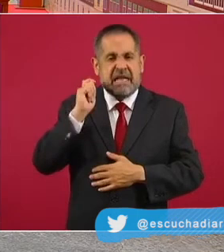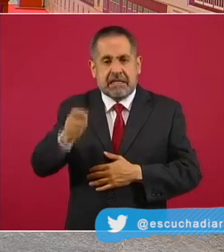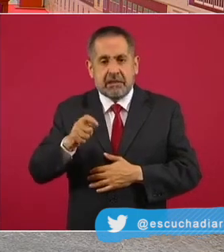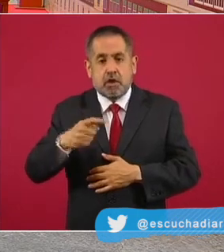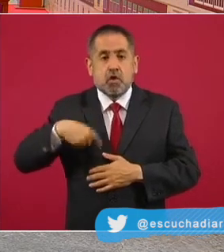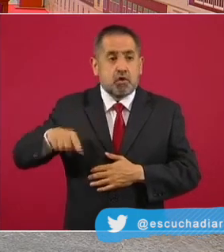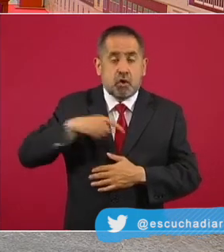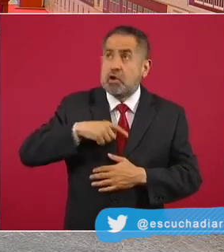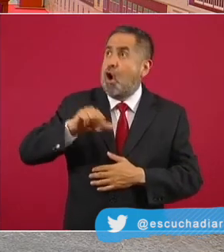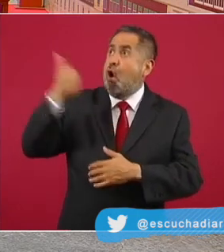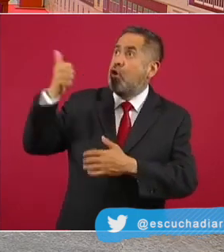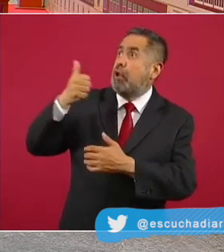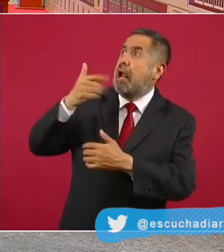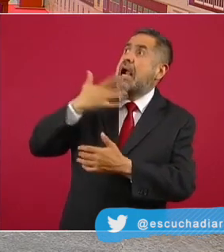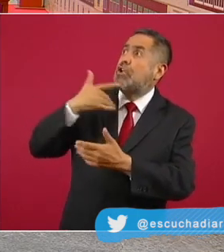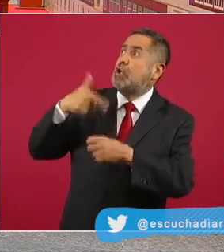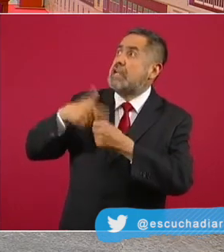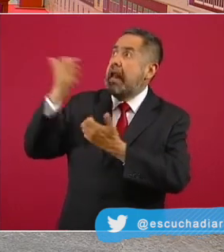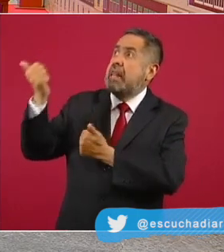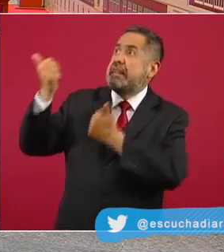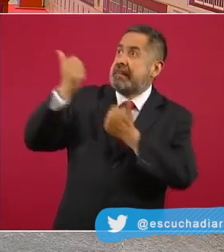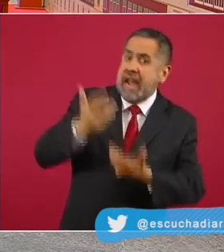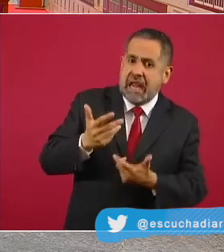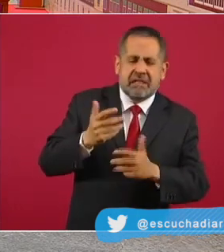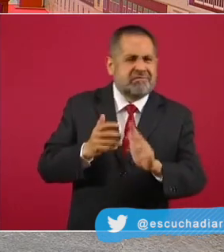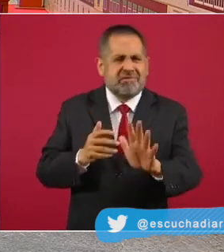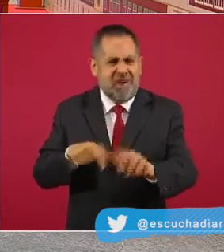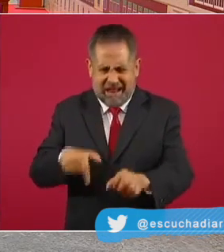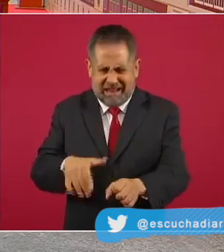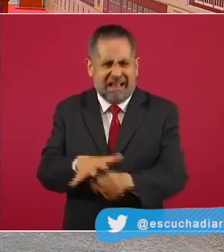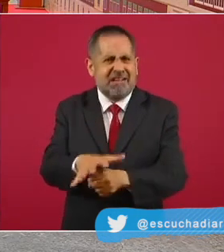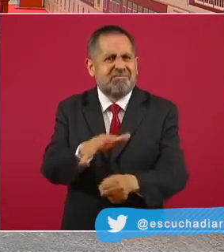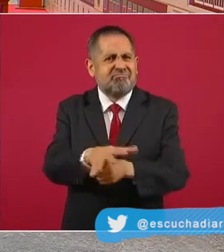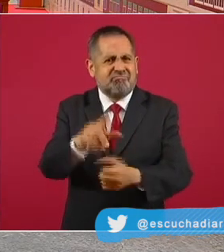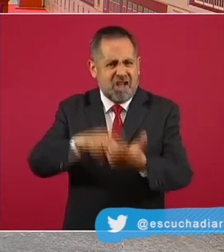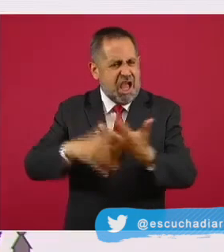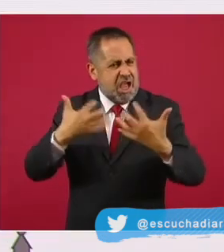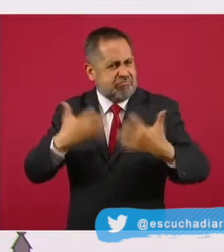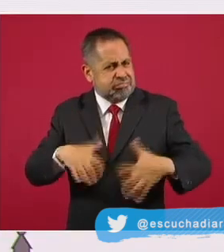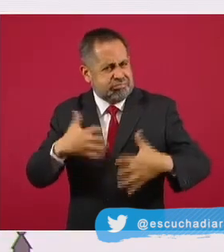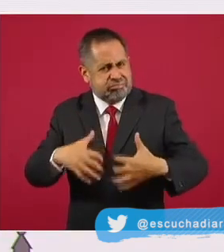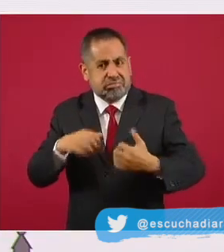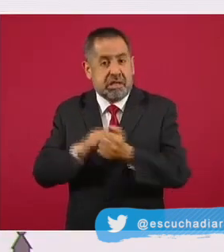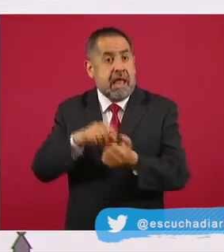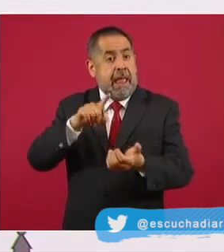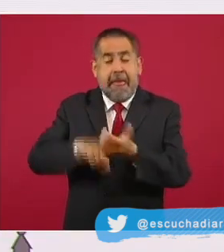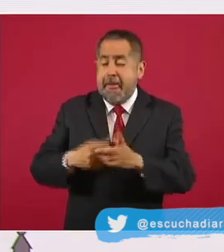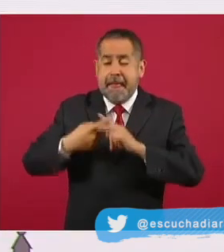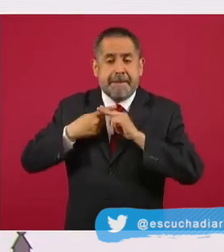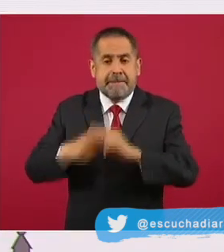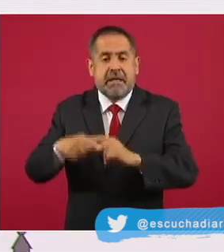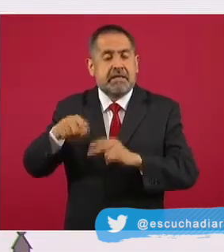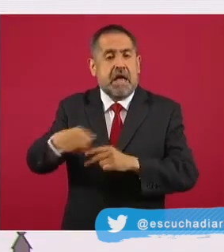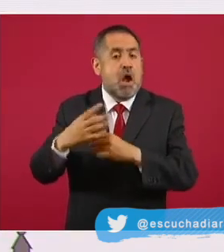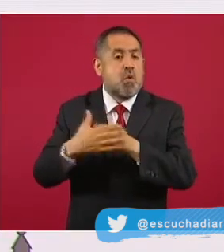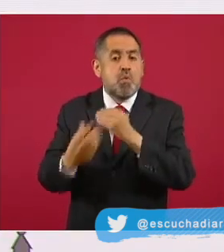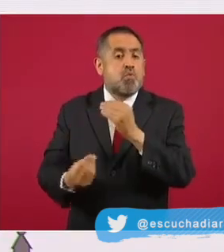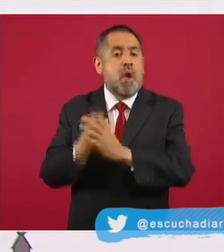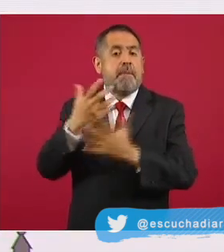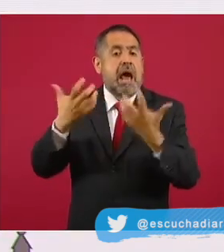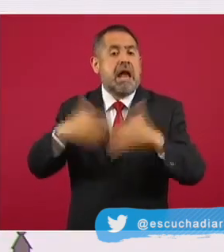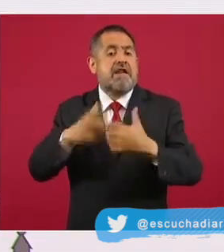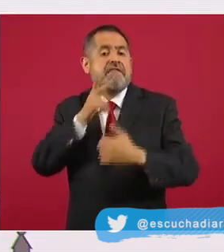importar gasolinas porque lograremos la autosuficiencia con la entrada en operación de la nueva